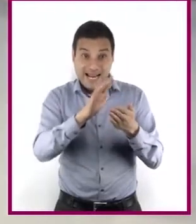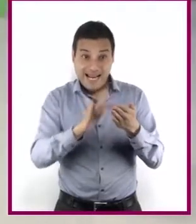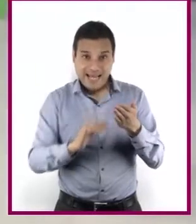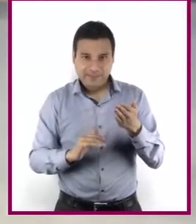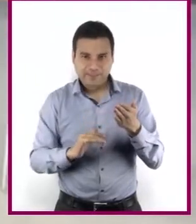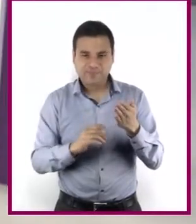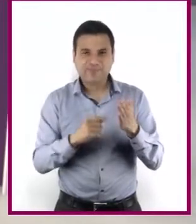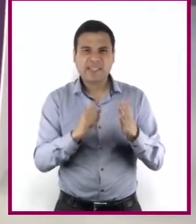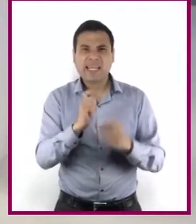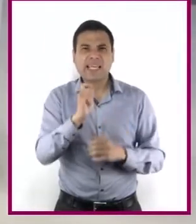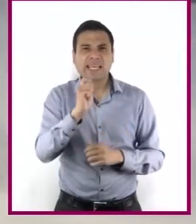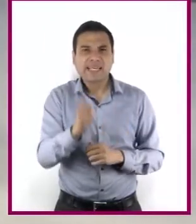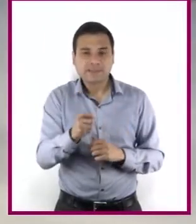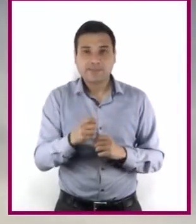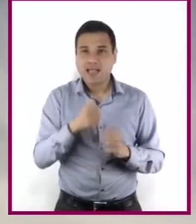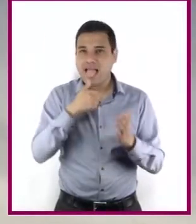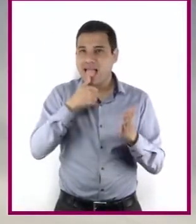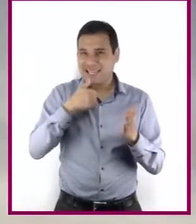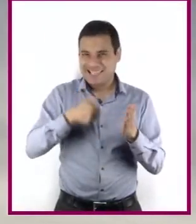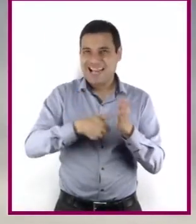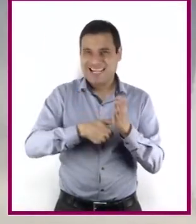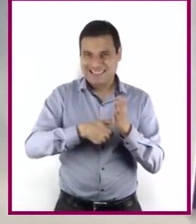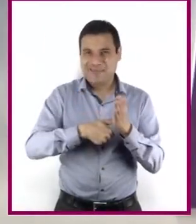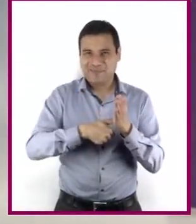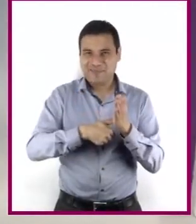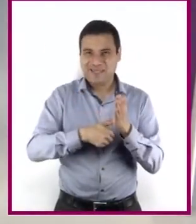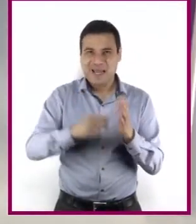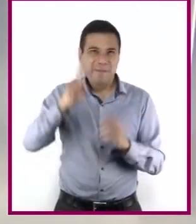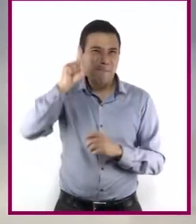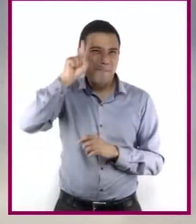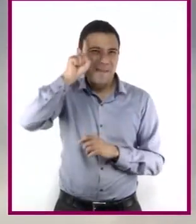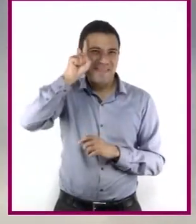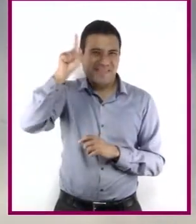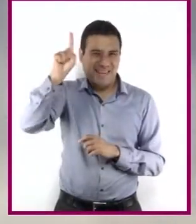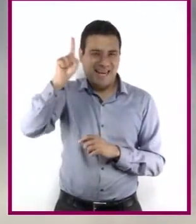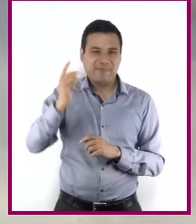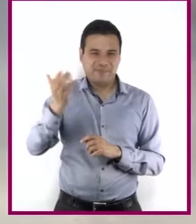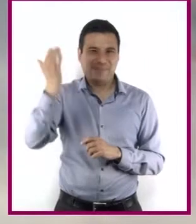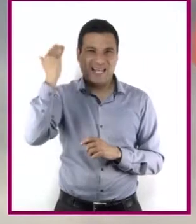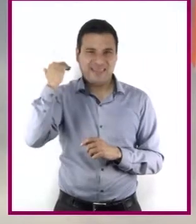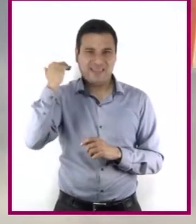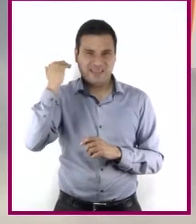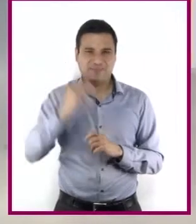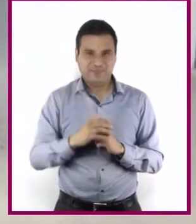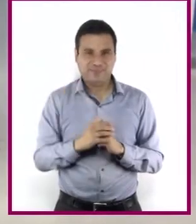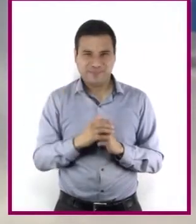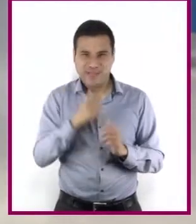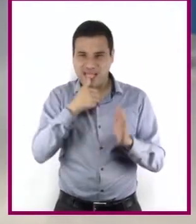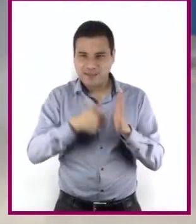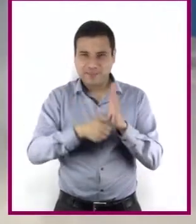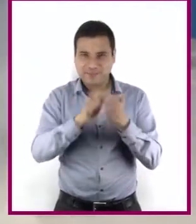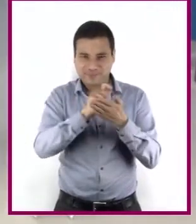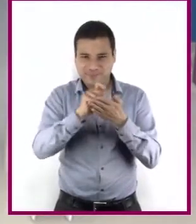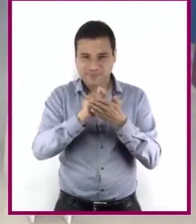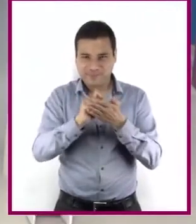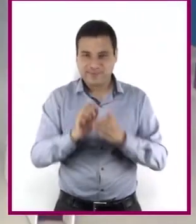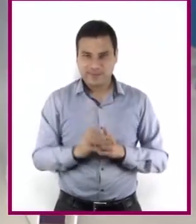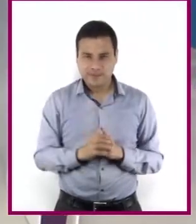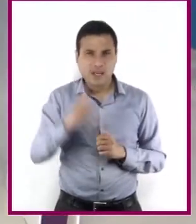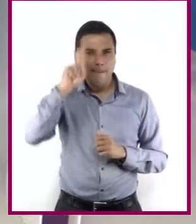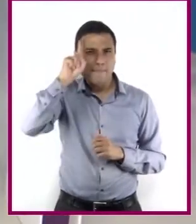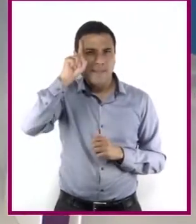que Nelson Mandela le escribió a su sobrina desde la prisión. Como saben, Mandela fue un